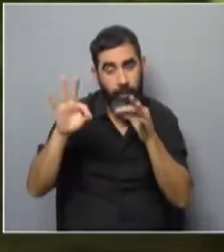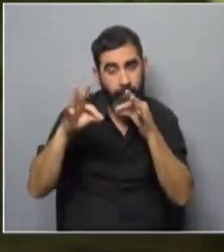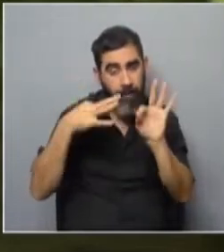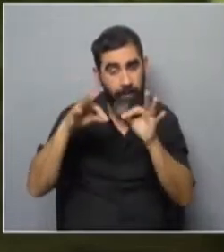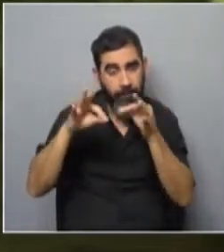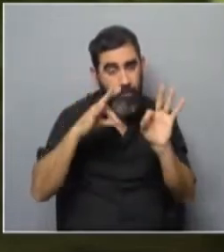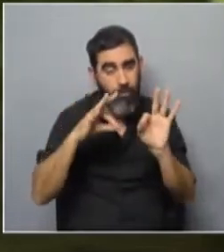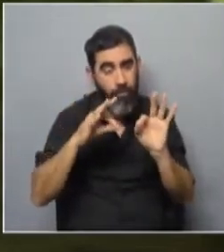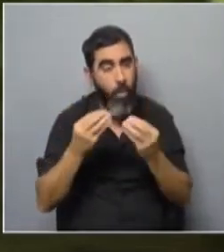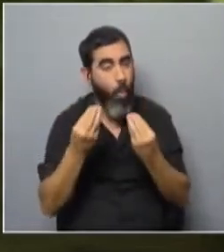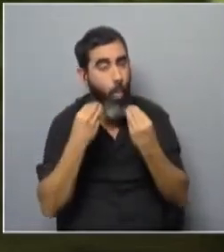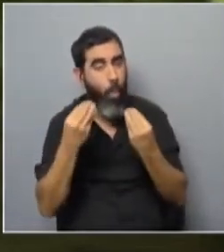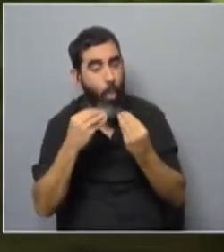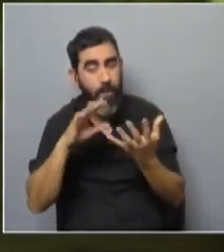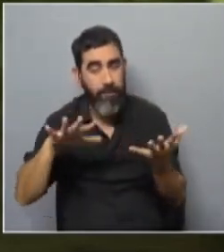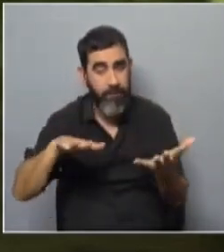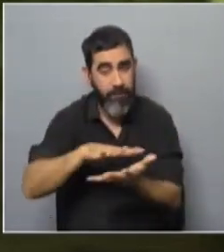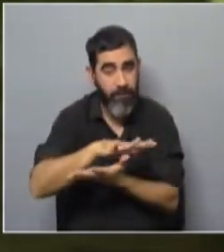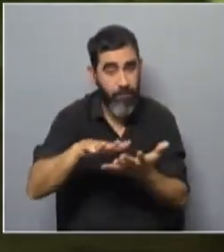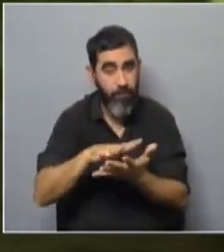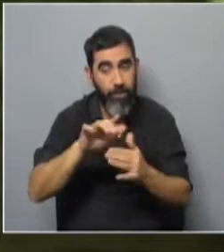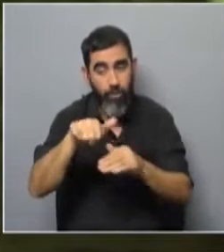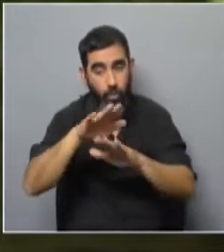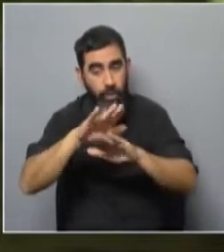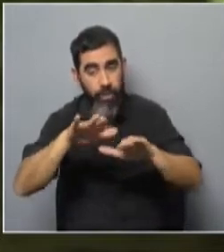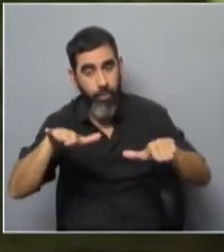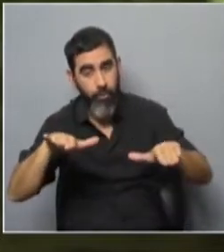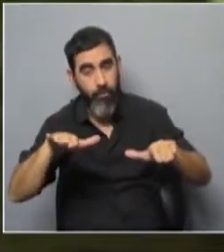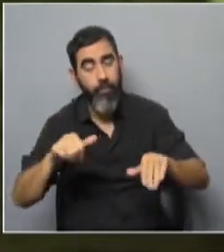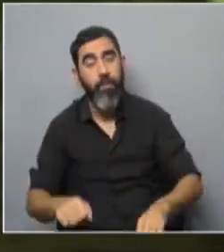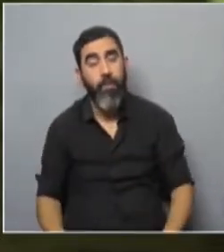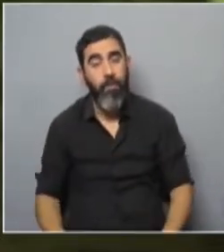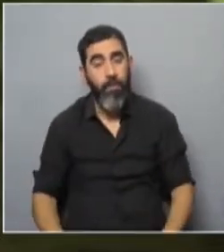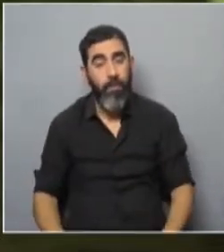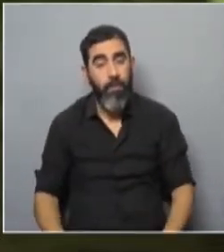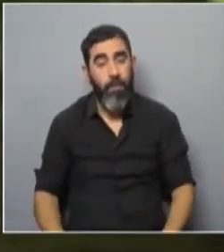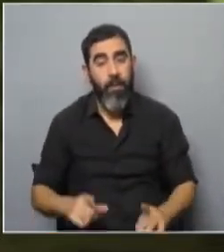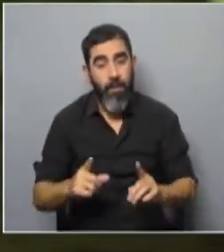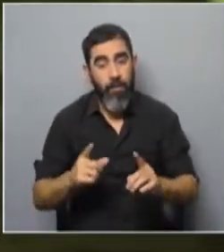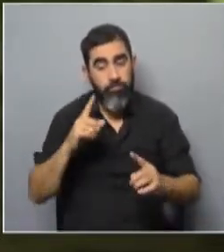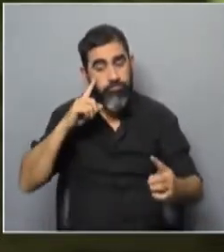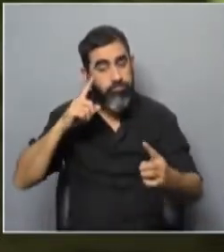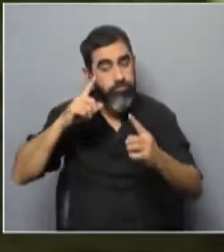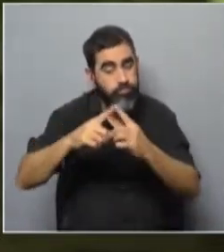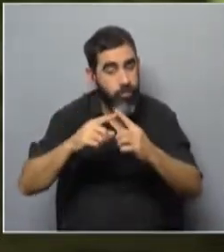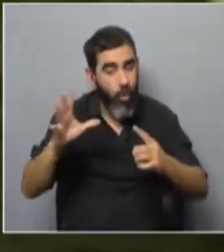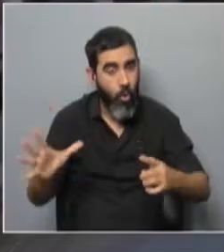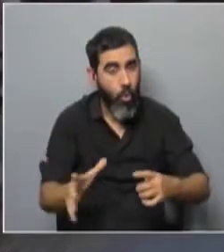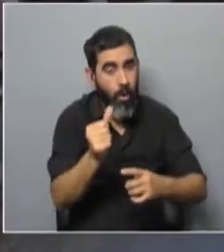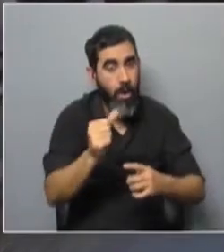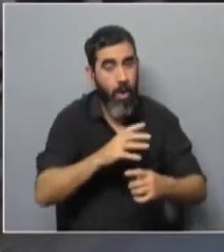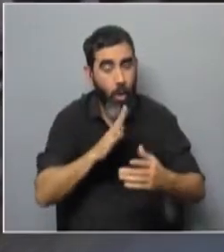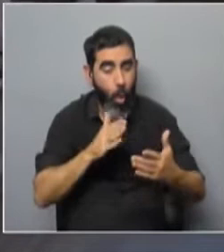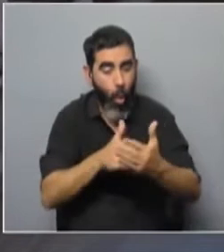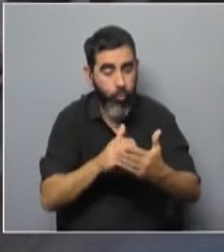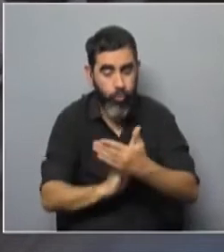densa de cuáles son las situaciones que enfrentan estos niños, donde tienen que perseguir objetivos, donde tienen que sortear obstáculos,